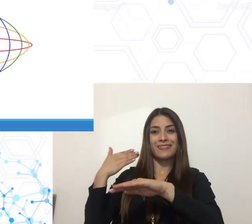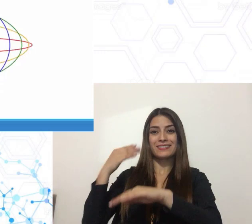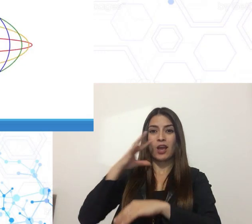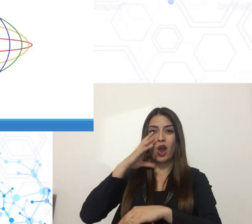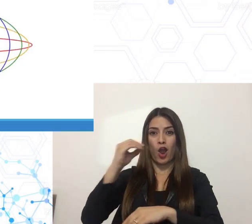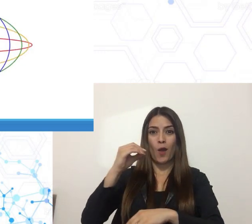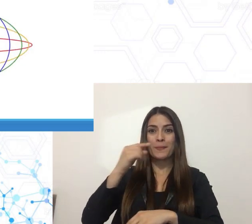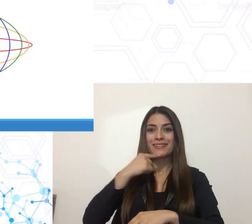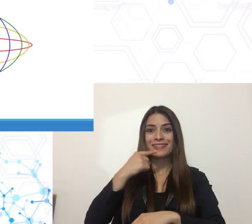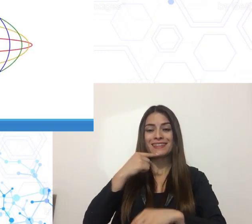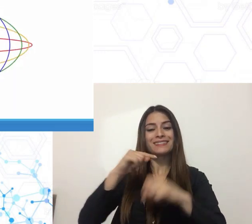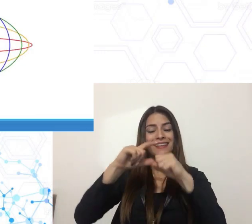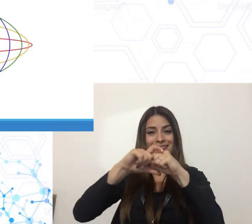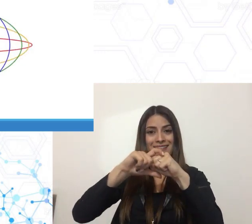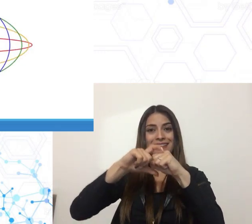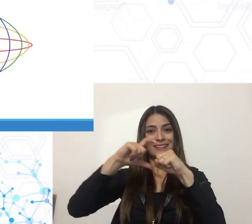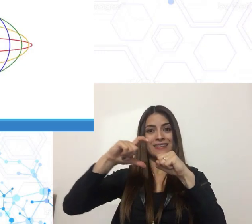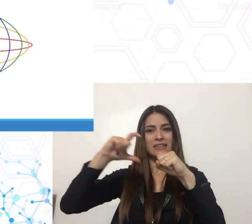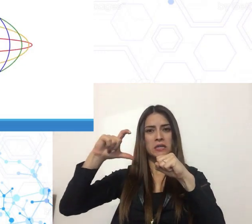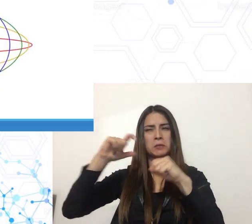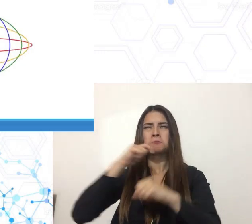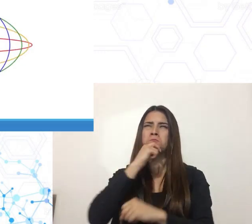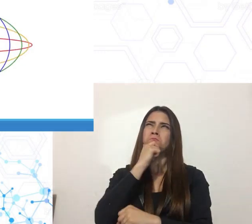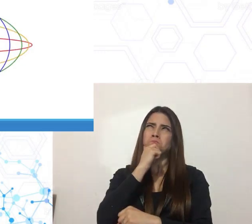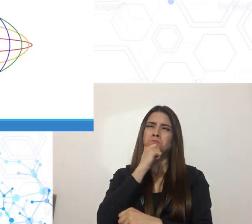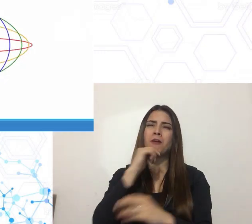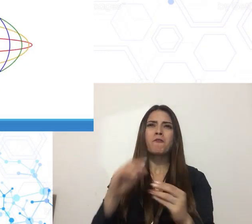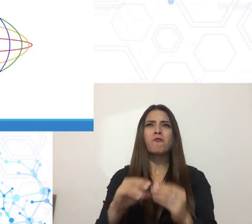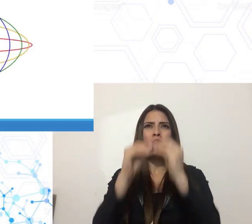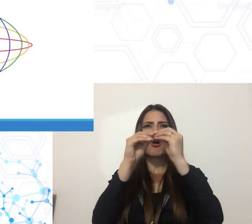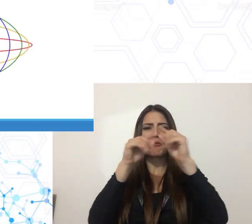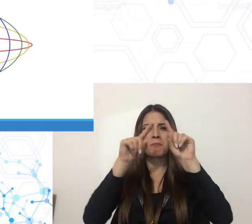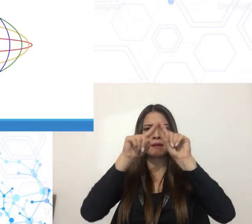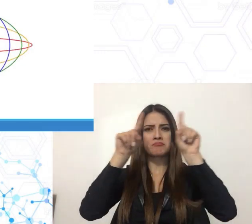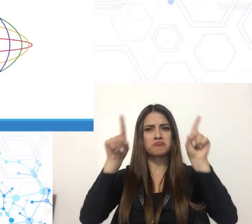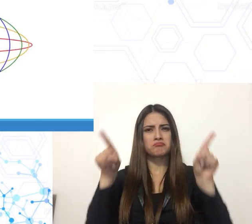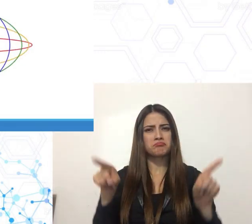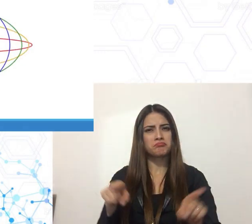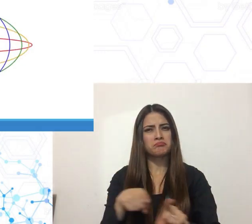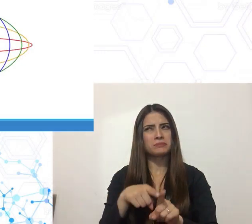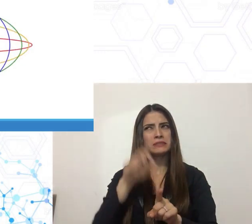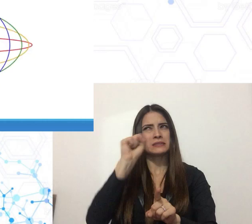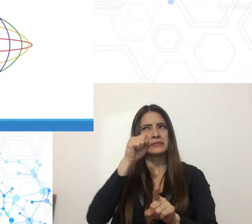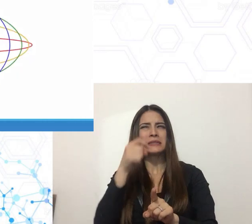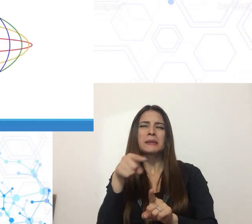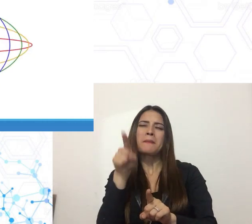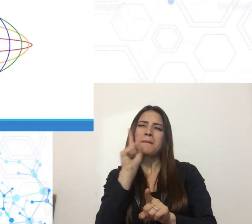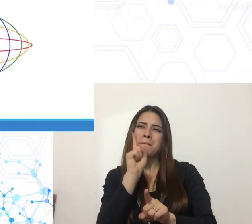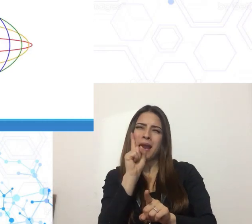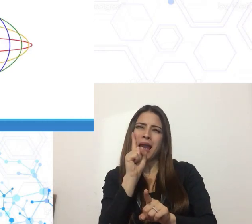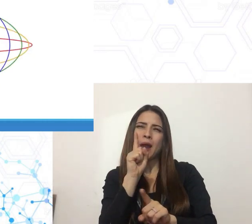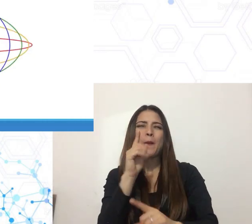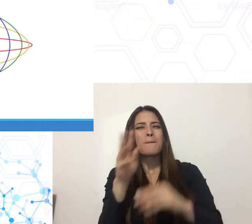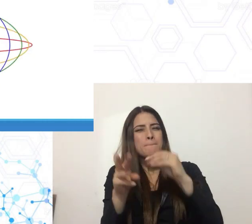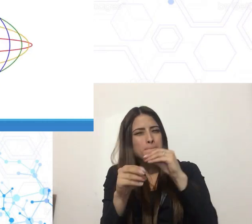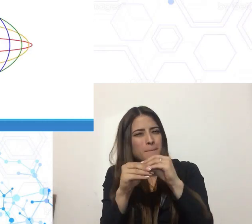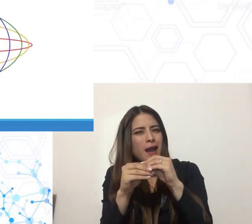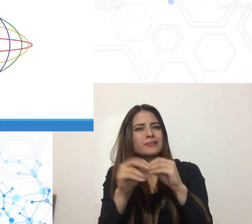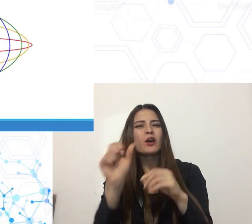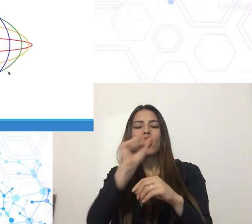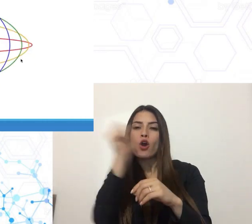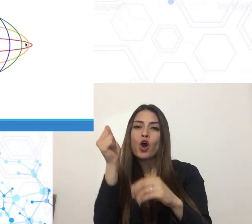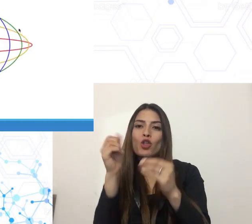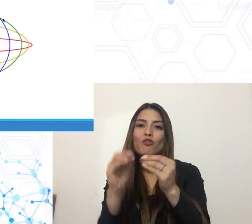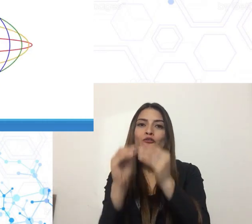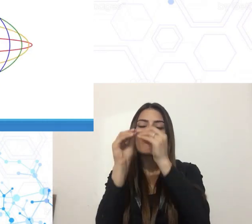descritas por Bohr, existían lo que él dio el nombre como orbital, es